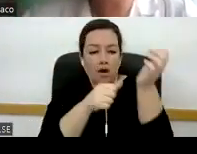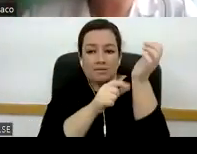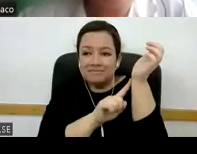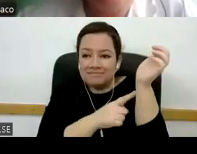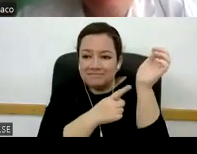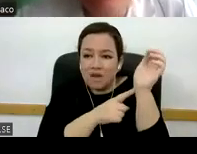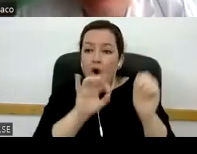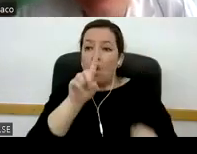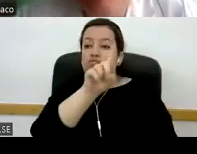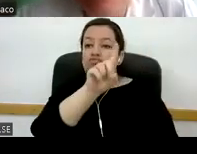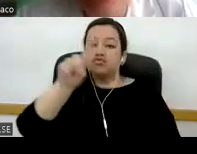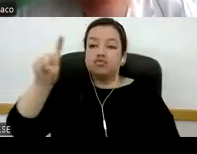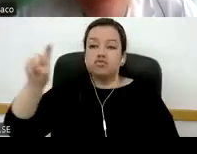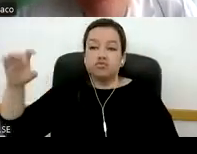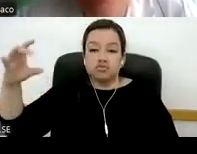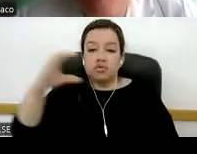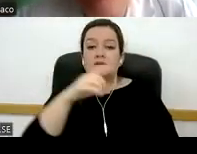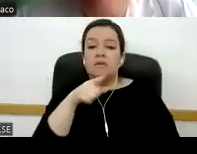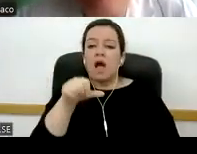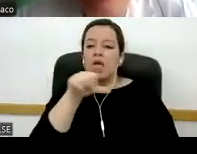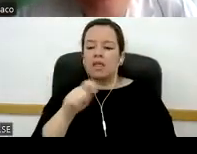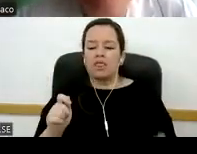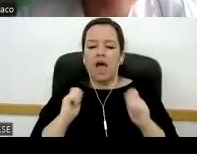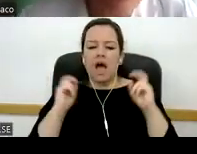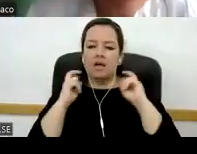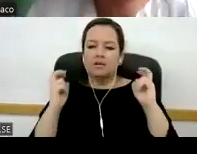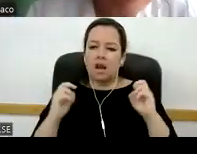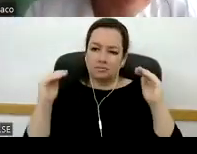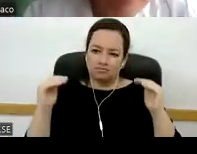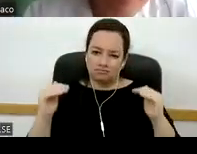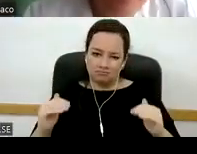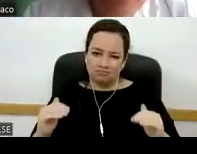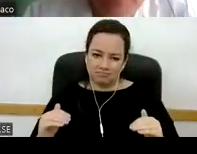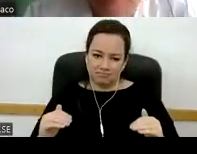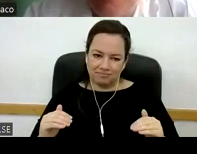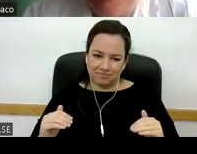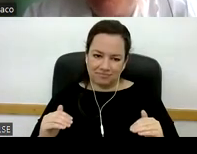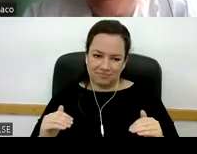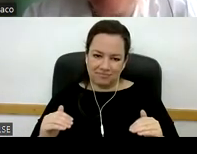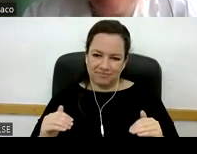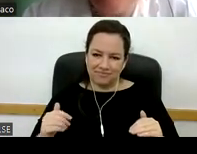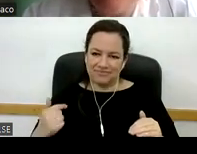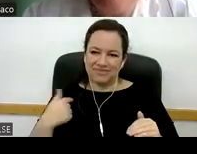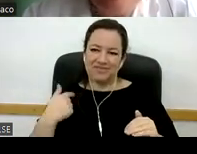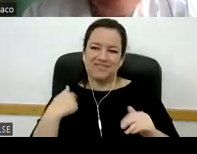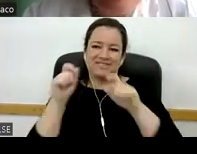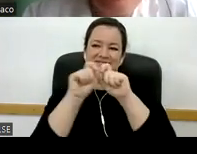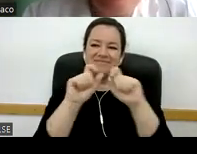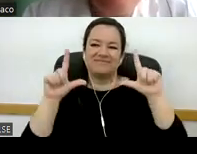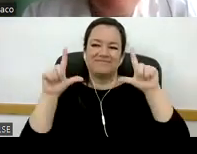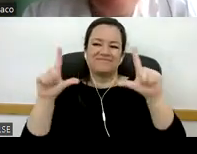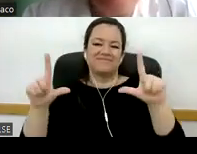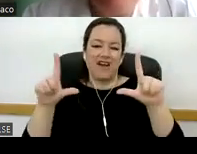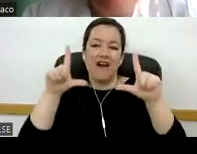en difusor, en muchos casos van muy bien para el estrés diario. Como veis aquí, me he permitido traer